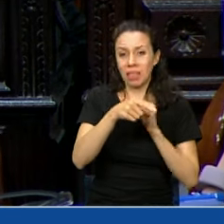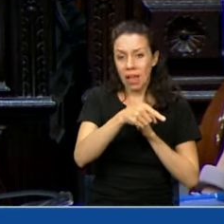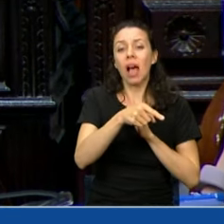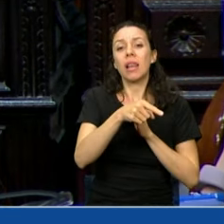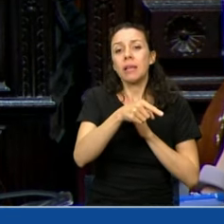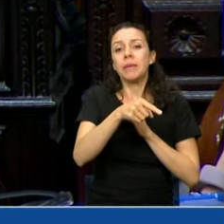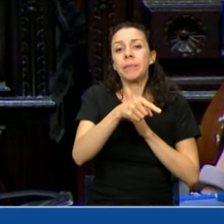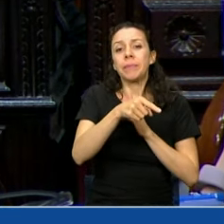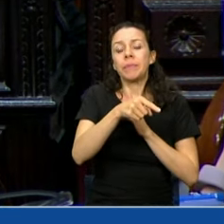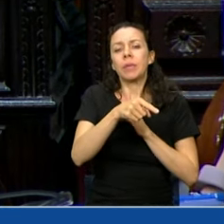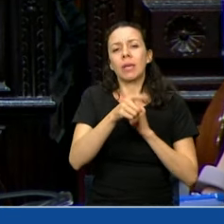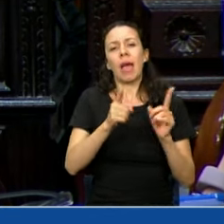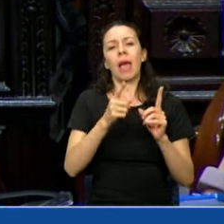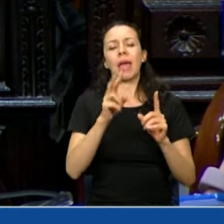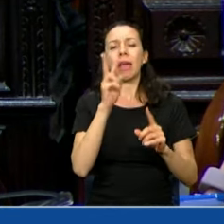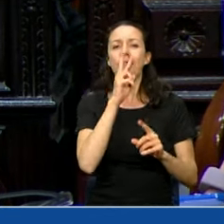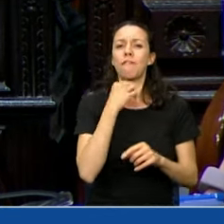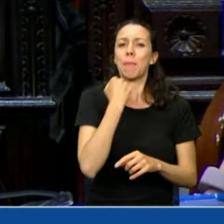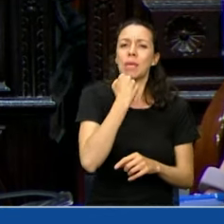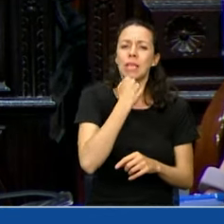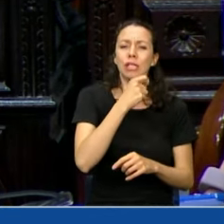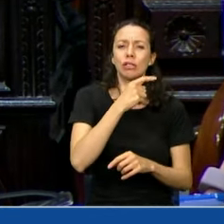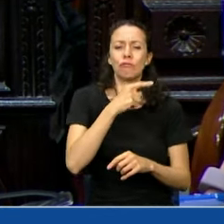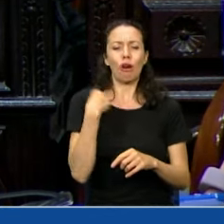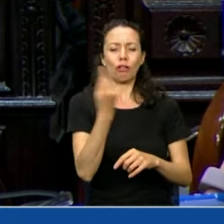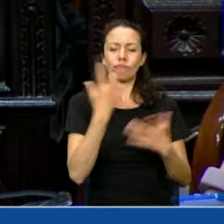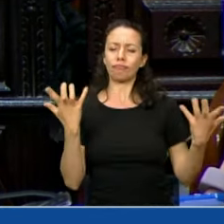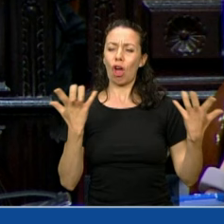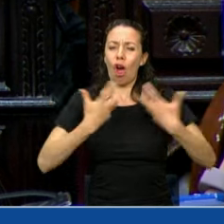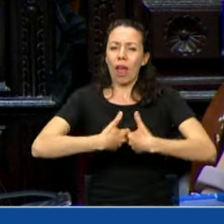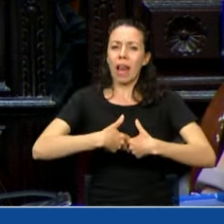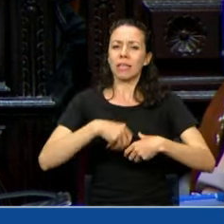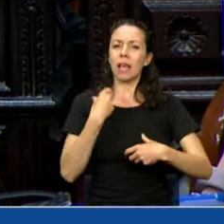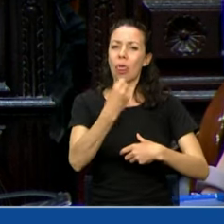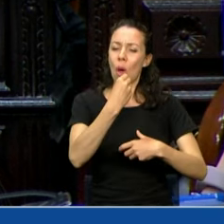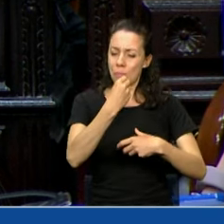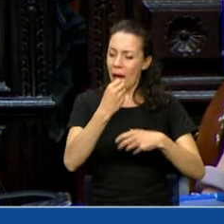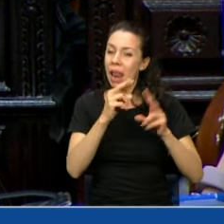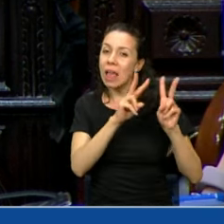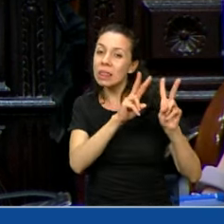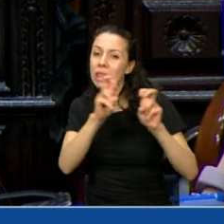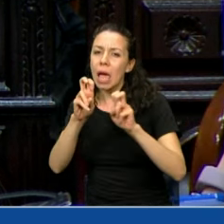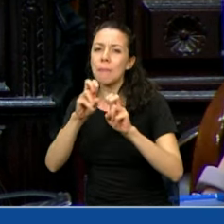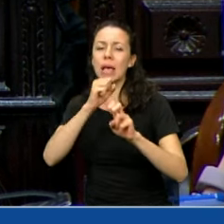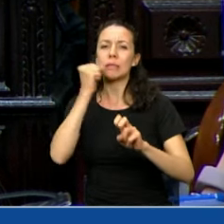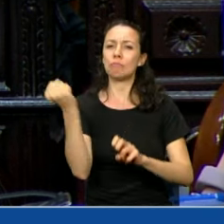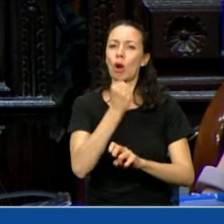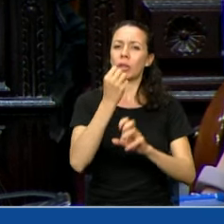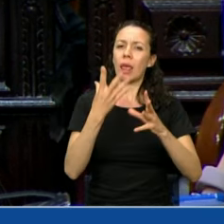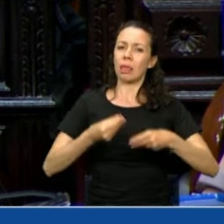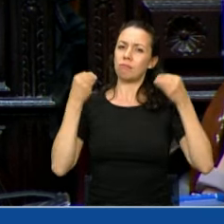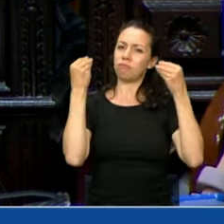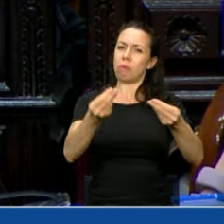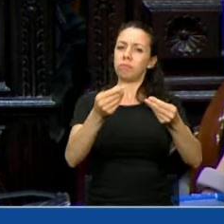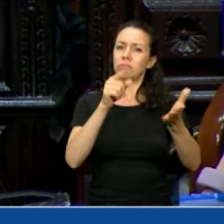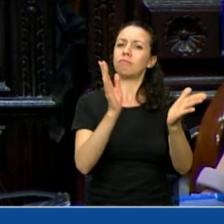también es bueno como desde el feminismo y el transfeminismo nos organizamos para poner en agenda en esta agenda política temas que tal vez